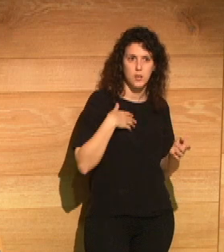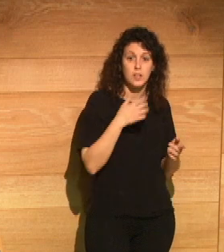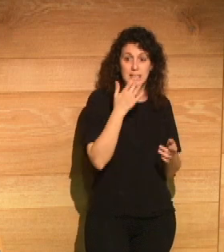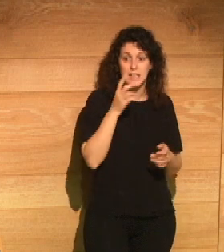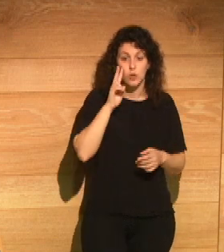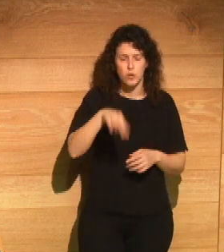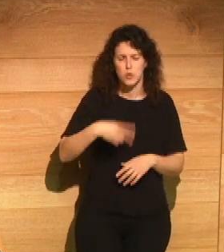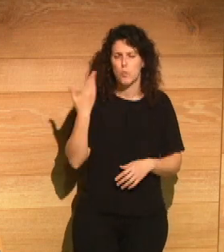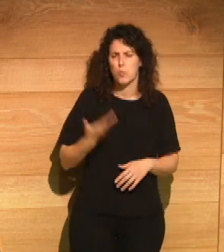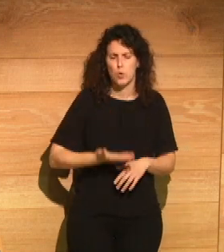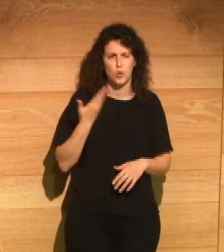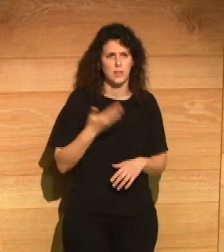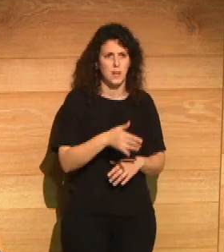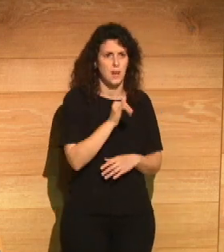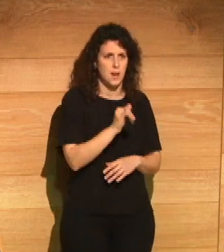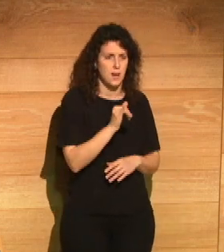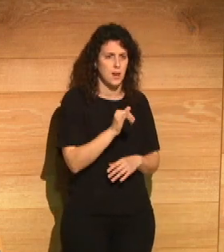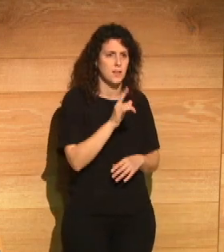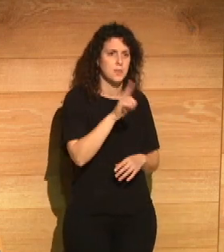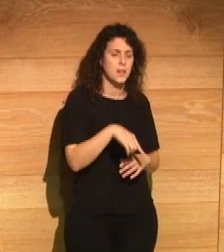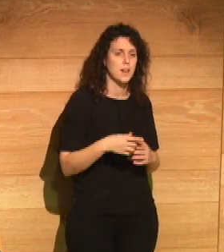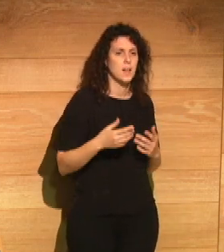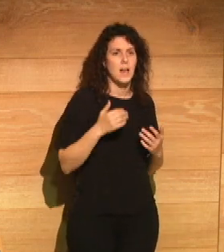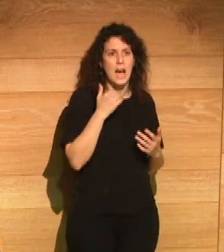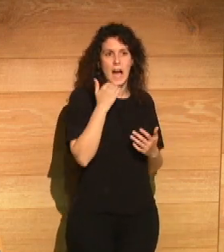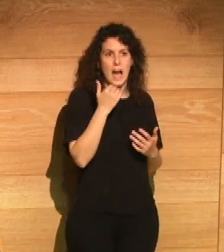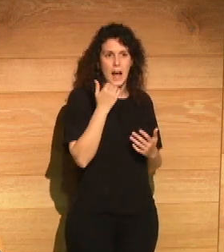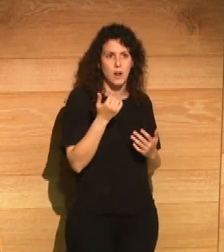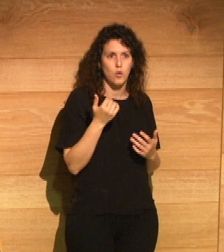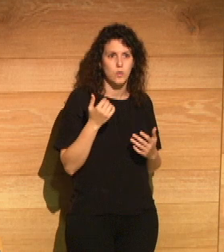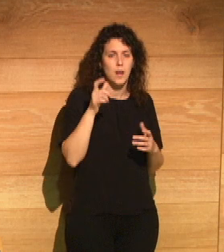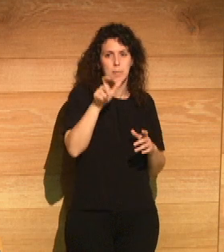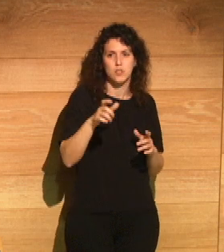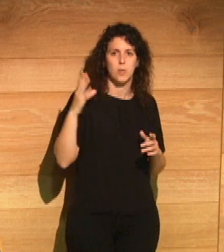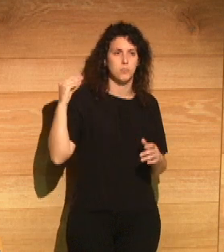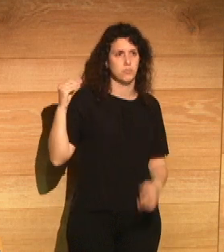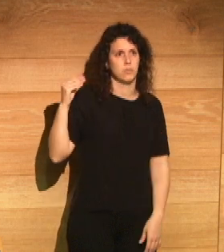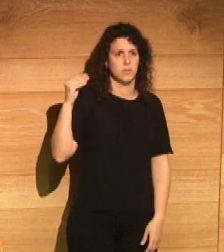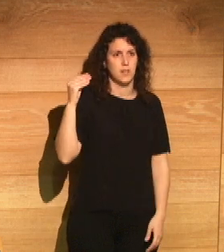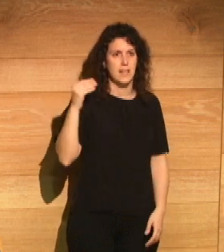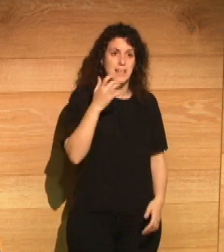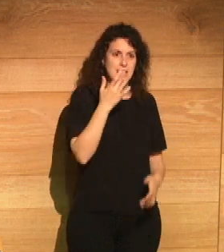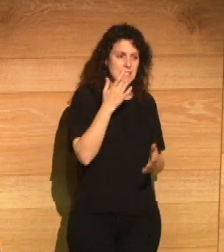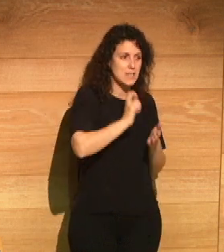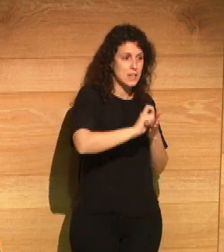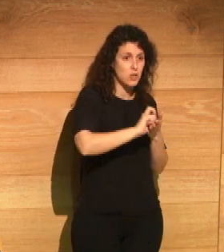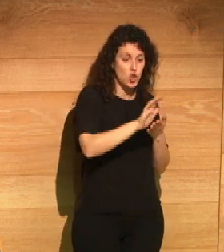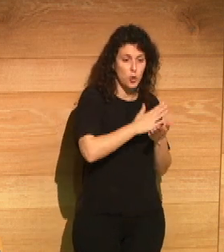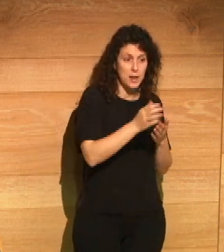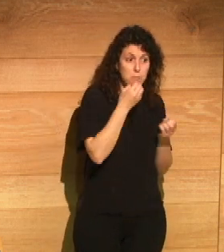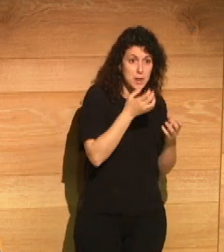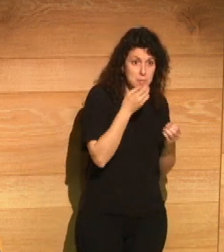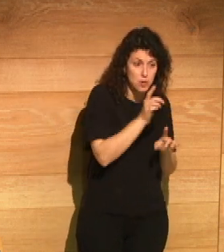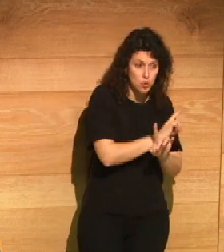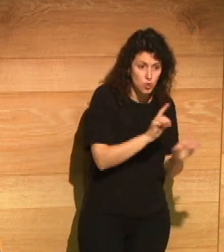reconocimiento importante, hay una especie de pajarito detrás acá que dice, ¿y qué pasa si mi próxima novela no es buena? ¿Y qué pasa si mi